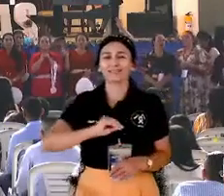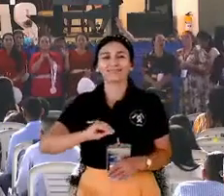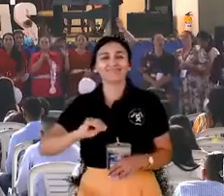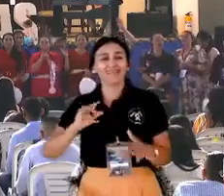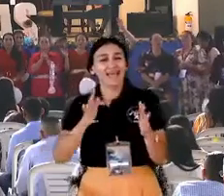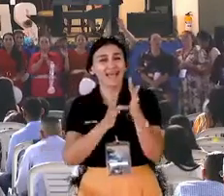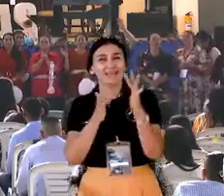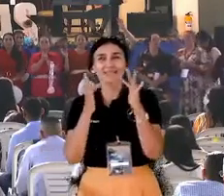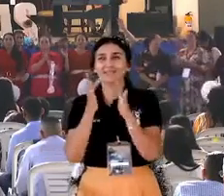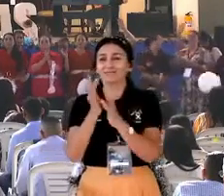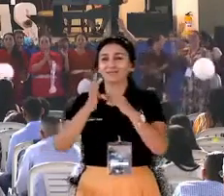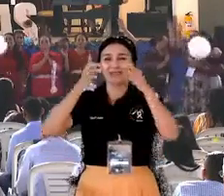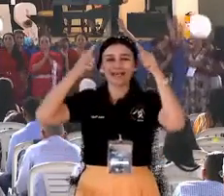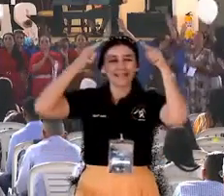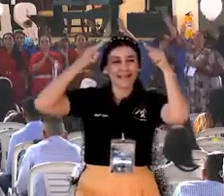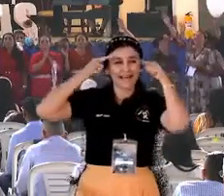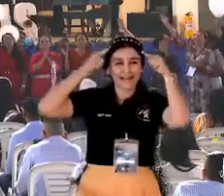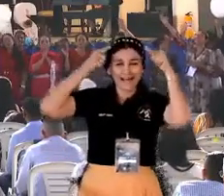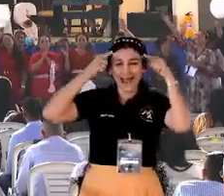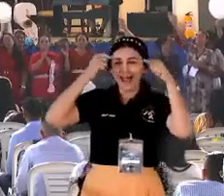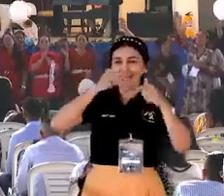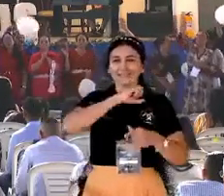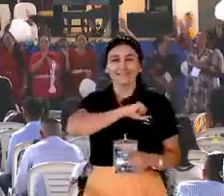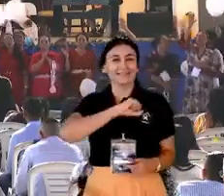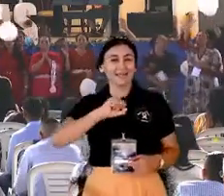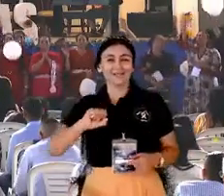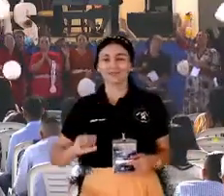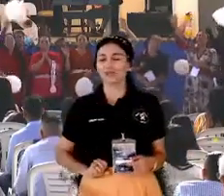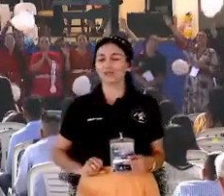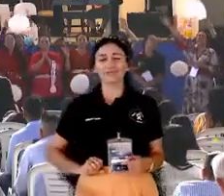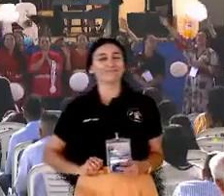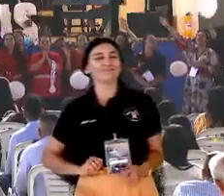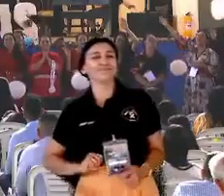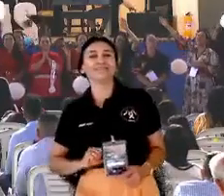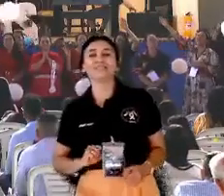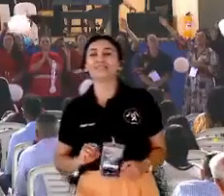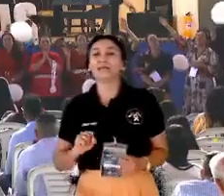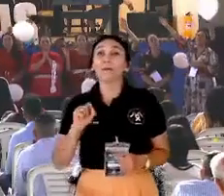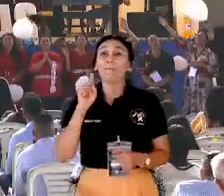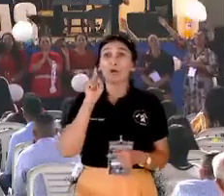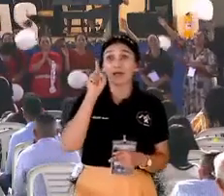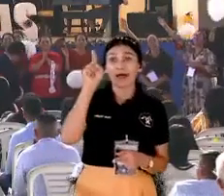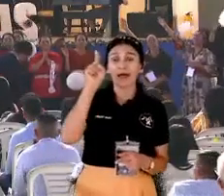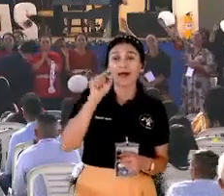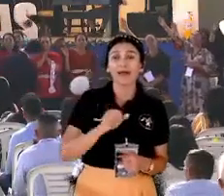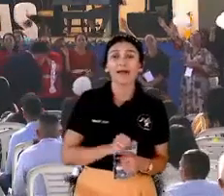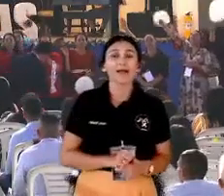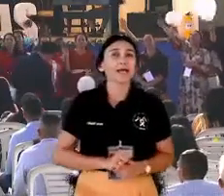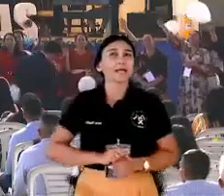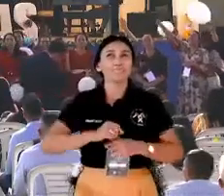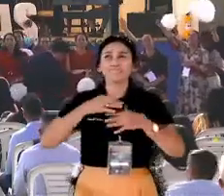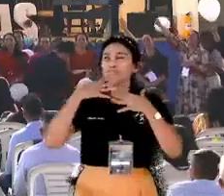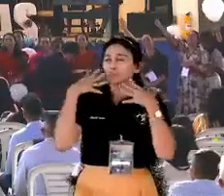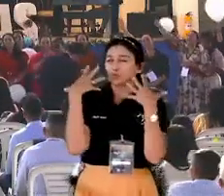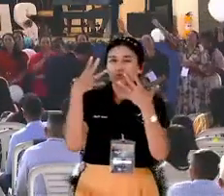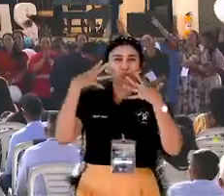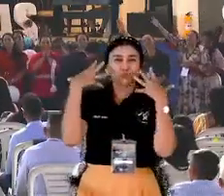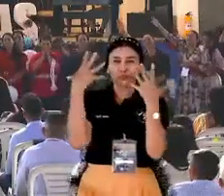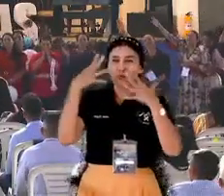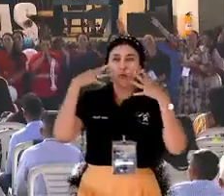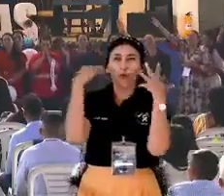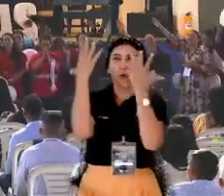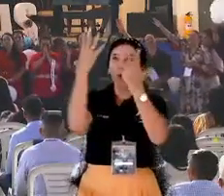es el Rey de Reyes, Señor de Señores, porque de Él y para Él son todas